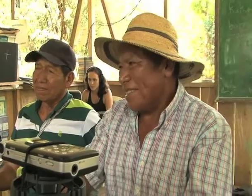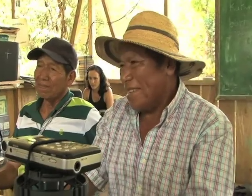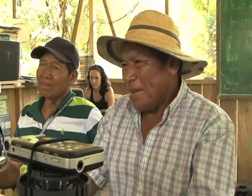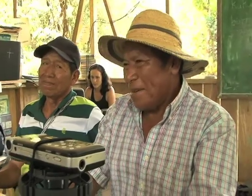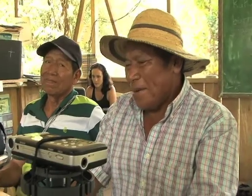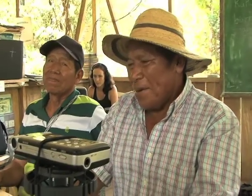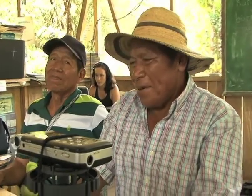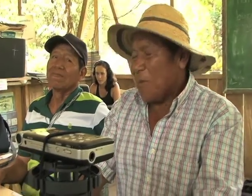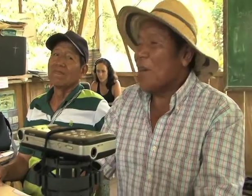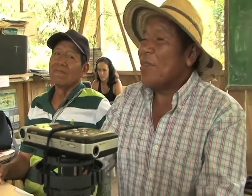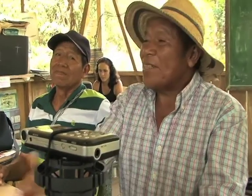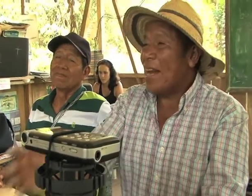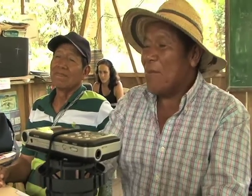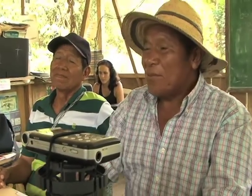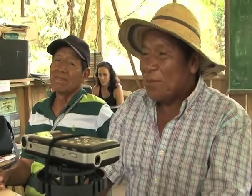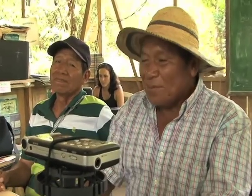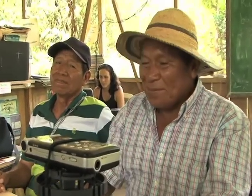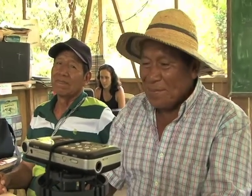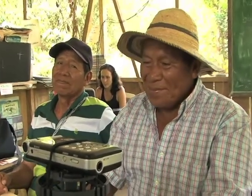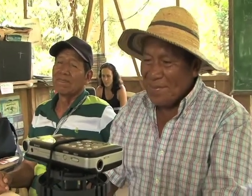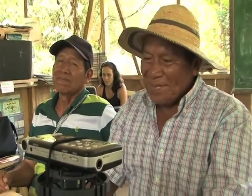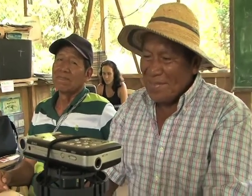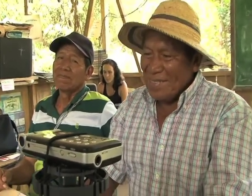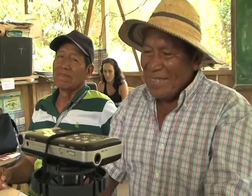cinco así. Cuando entramos,